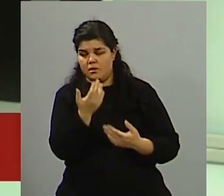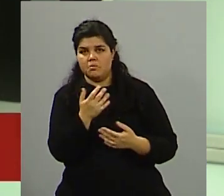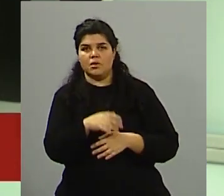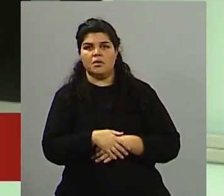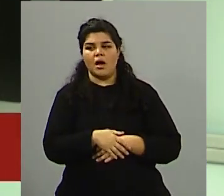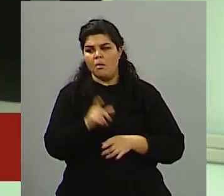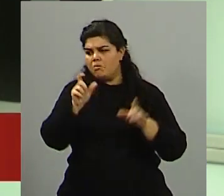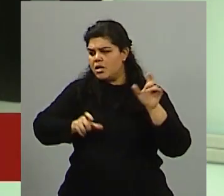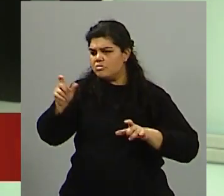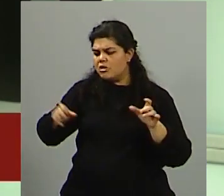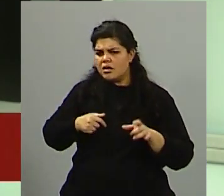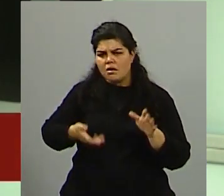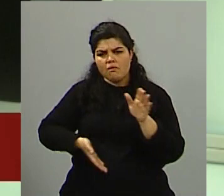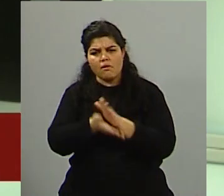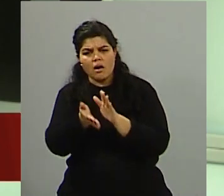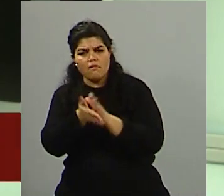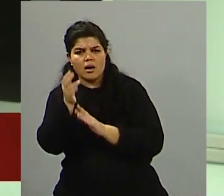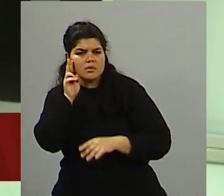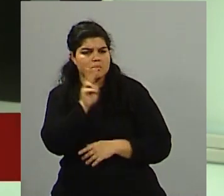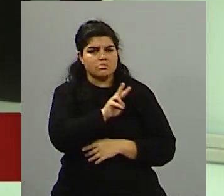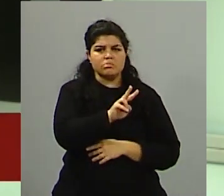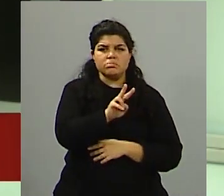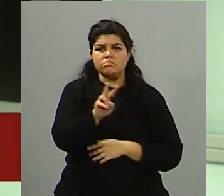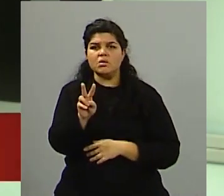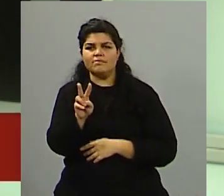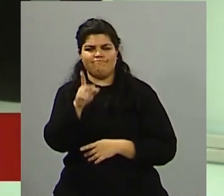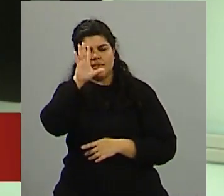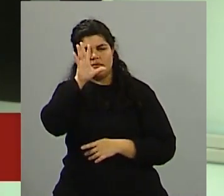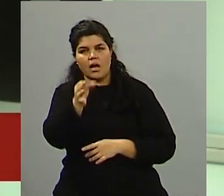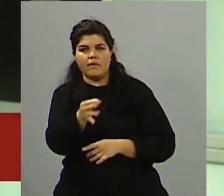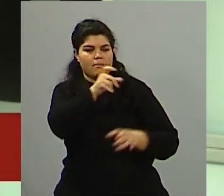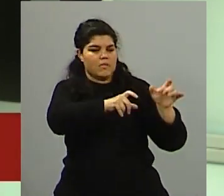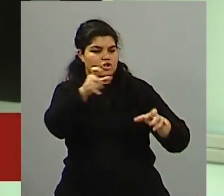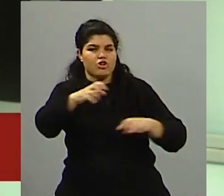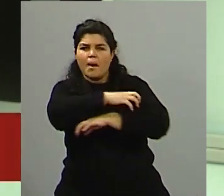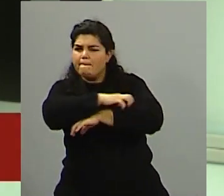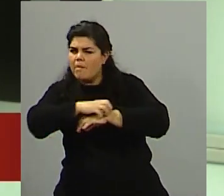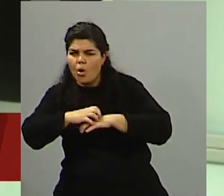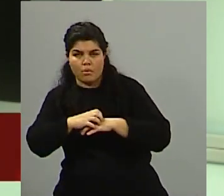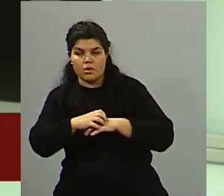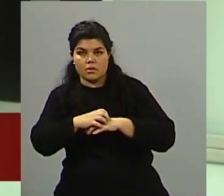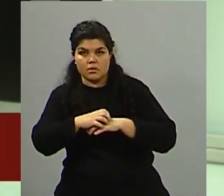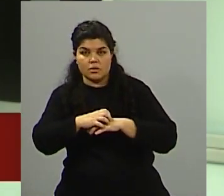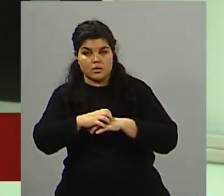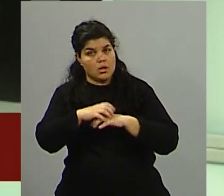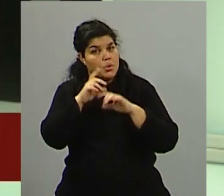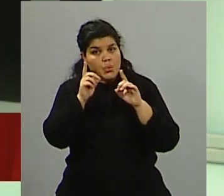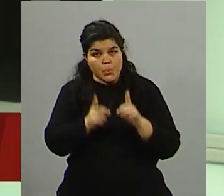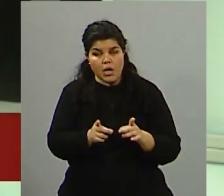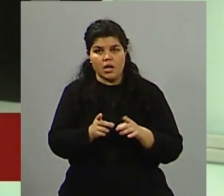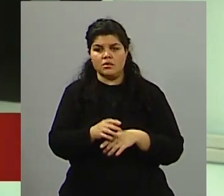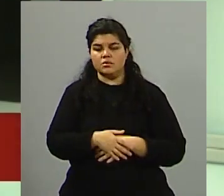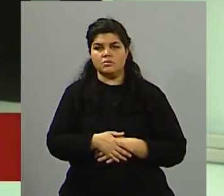la calle y si bien hay mucha gente pobre, porque estamos hablando de cifras lamentablemente que crecen y mucho, también hablan de, se